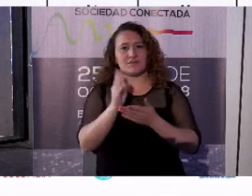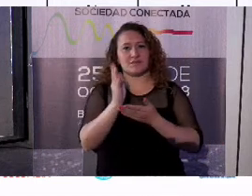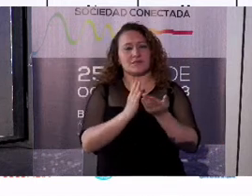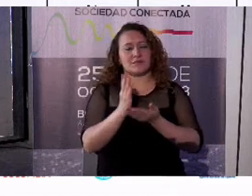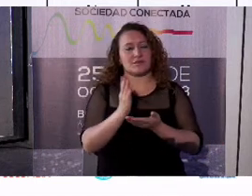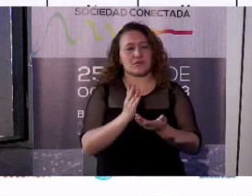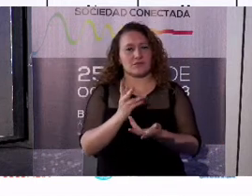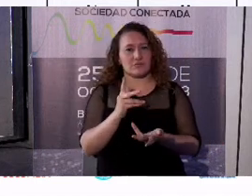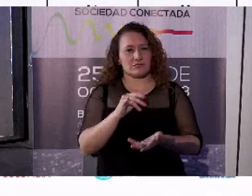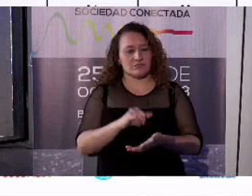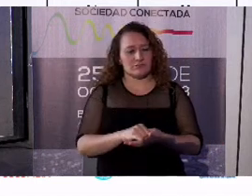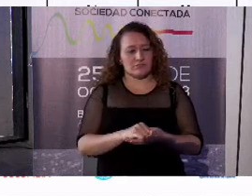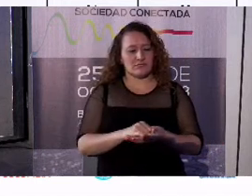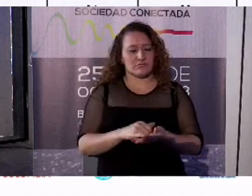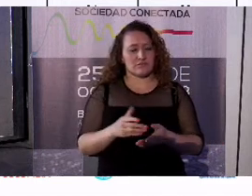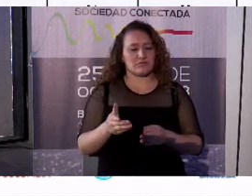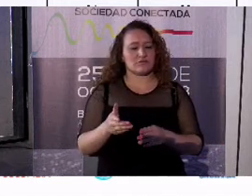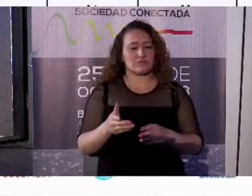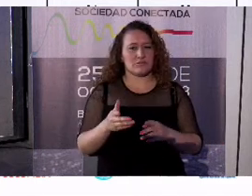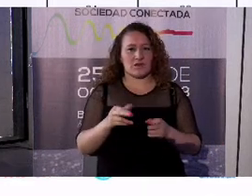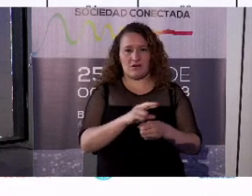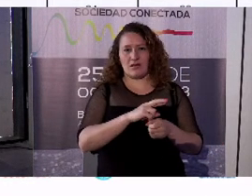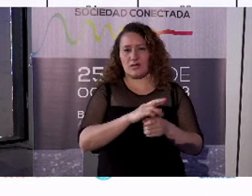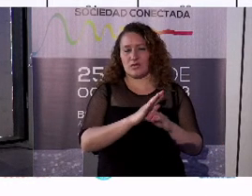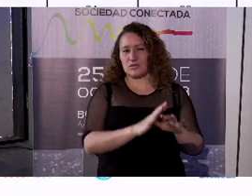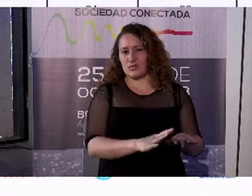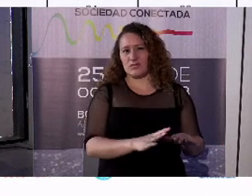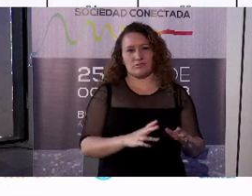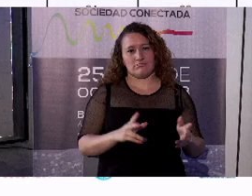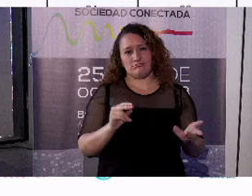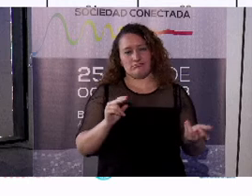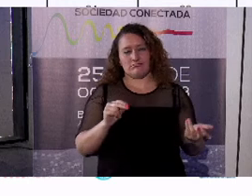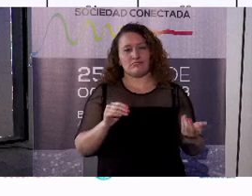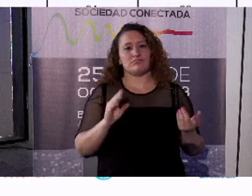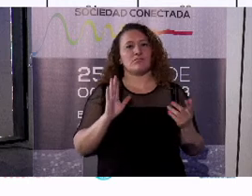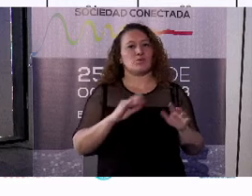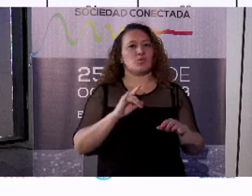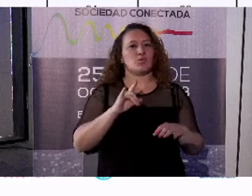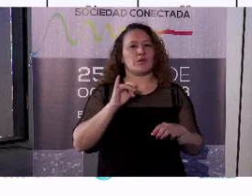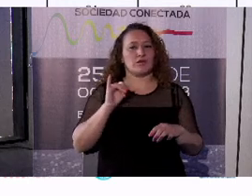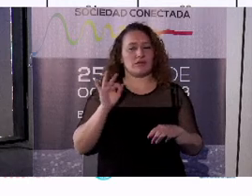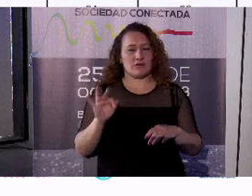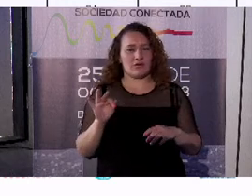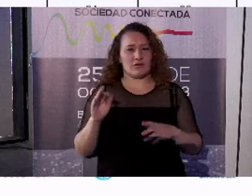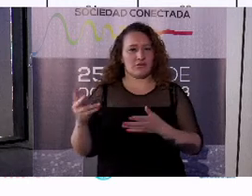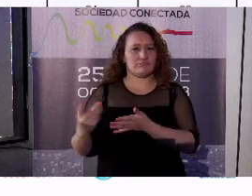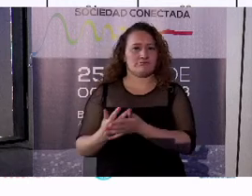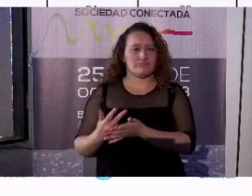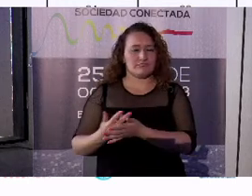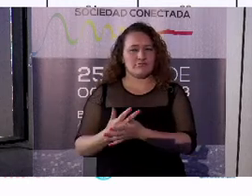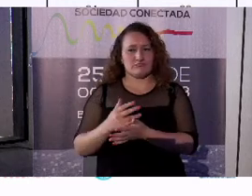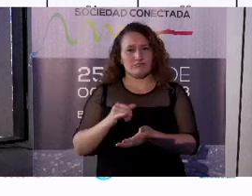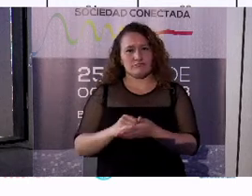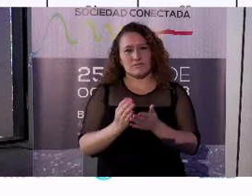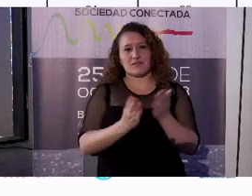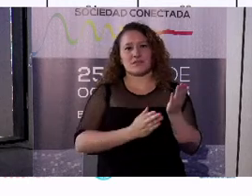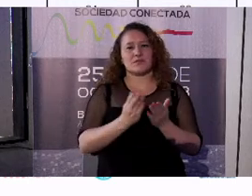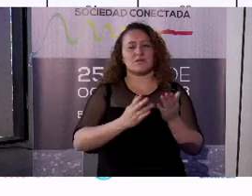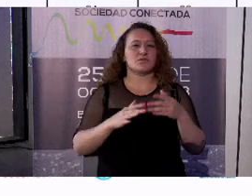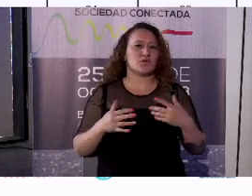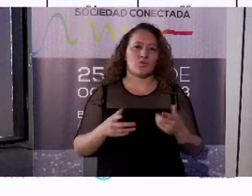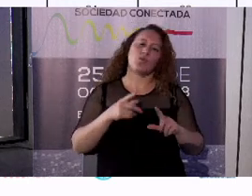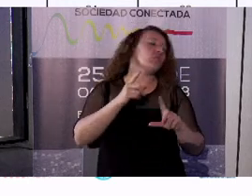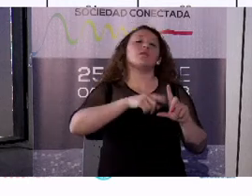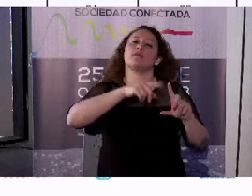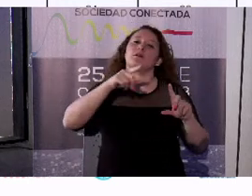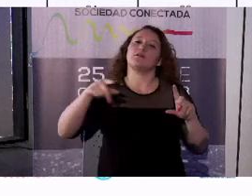digamos lo que estaba prescripto para la región como recomendación de la uit para dar servicio de lo que se conoce como banda no licenciada que